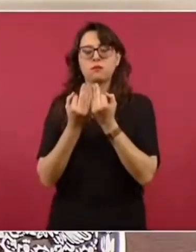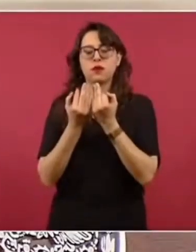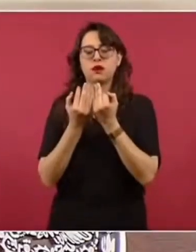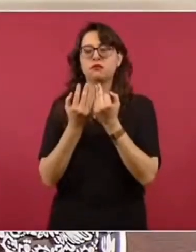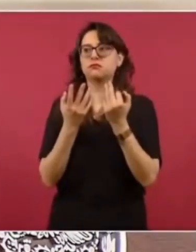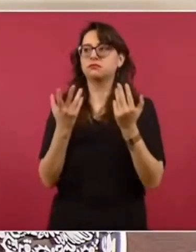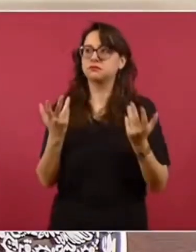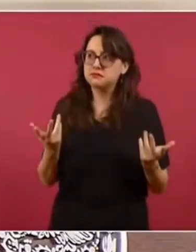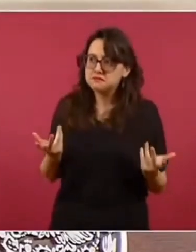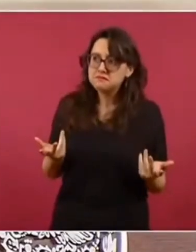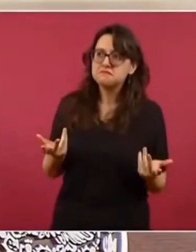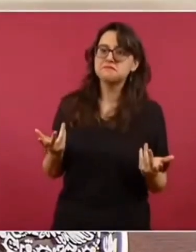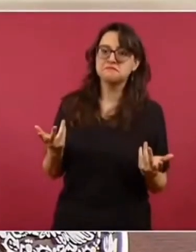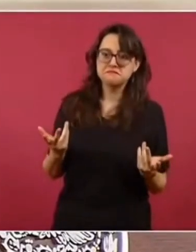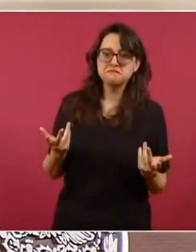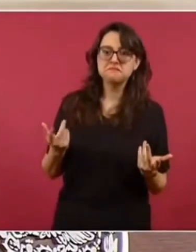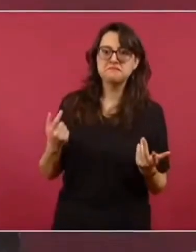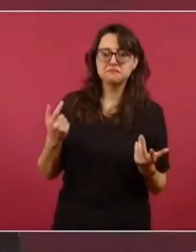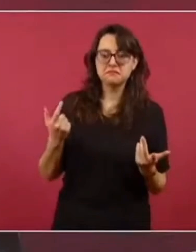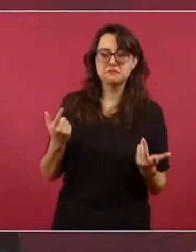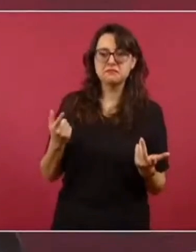en blanco.